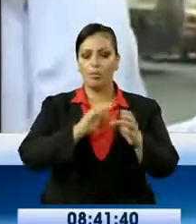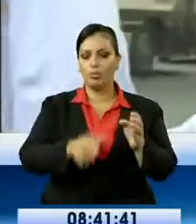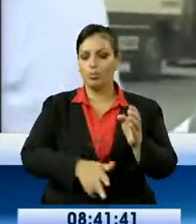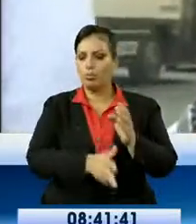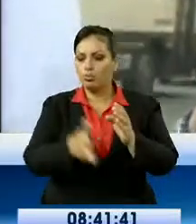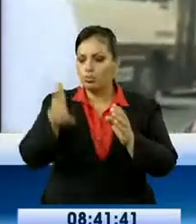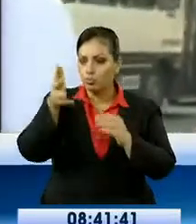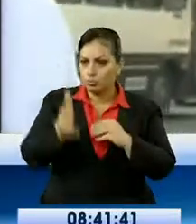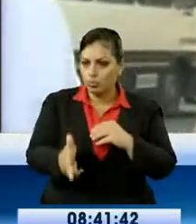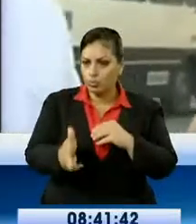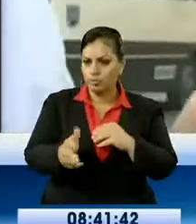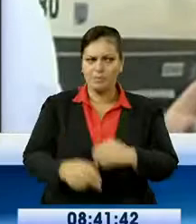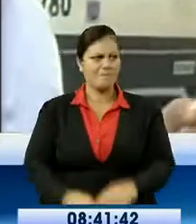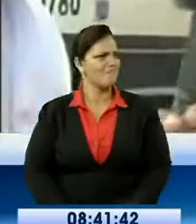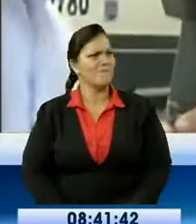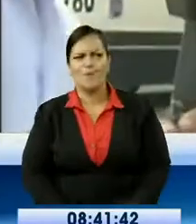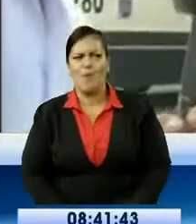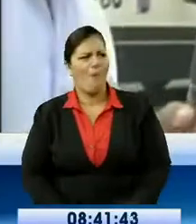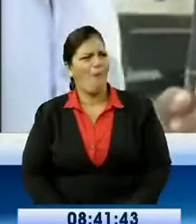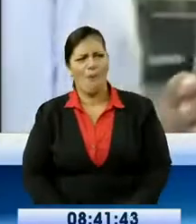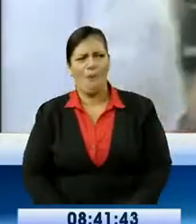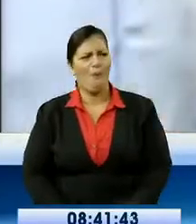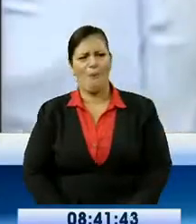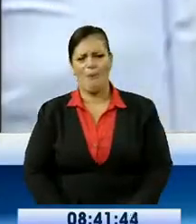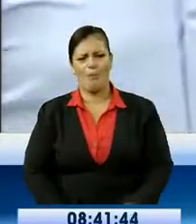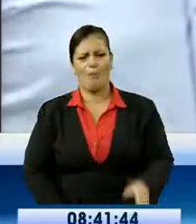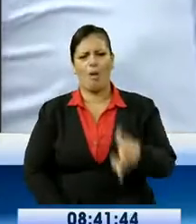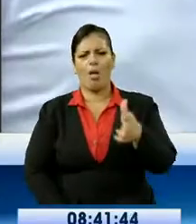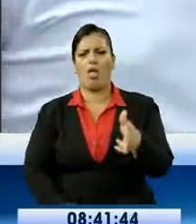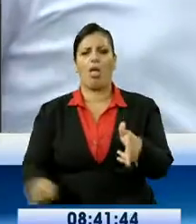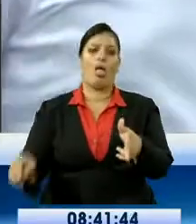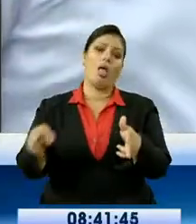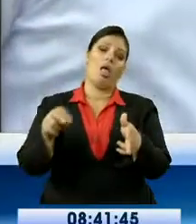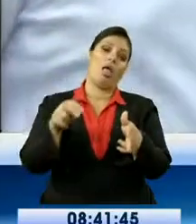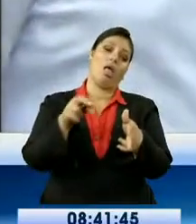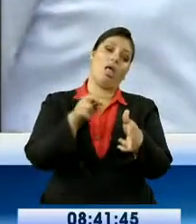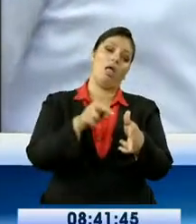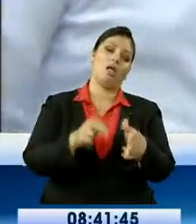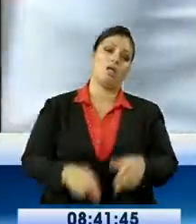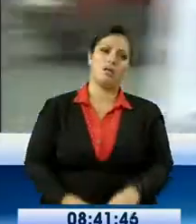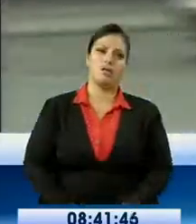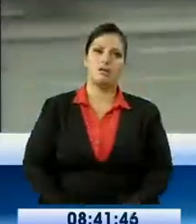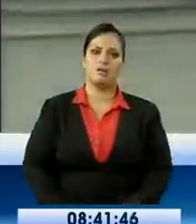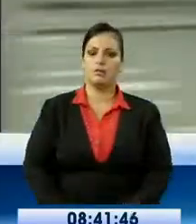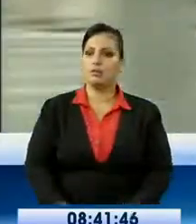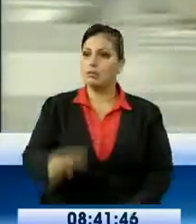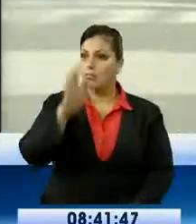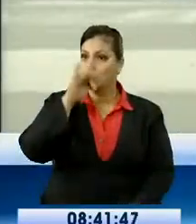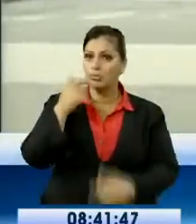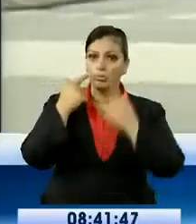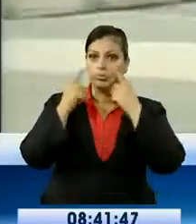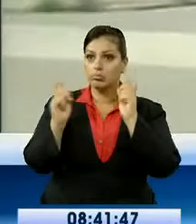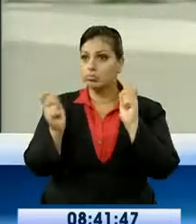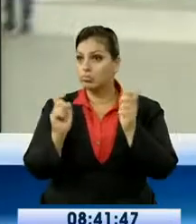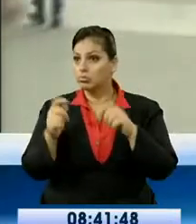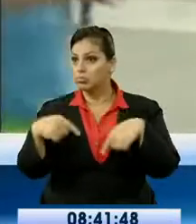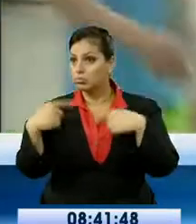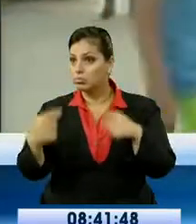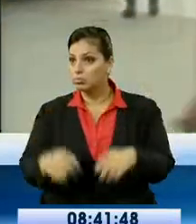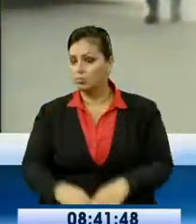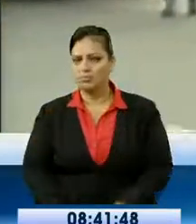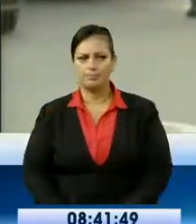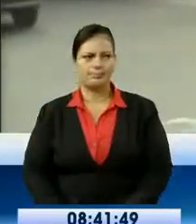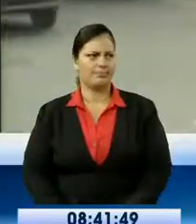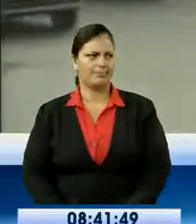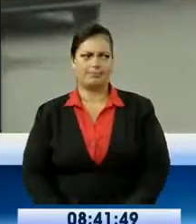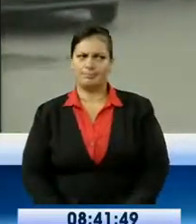paraderos. ¿Usted siempre ve a los uniformados de la ATM? No, no. Ahora estoy viendo, porque está la prensa, claro. Pero